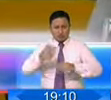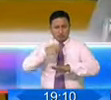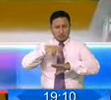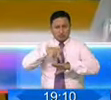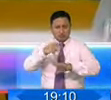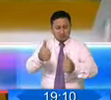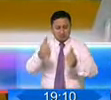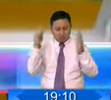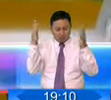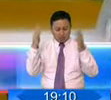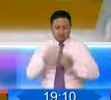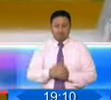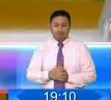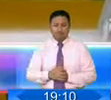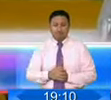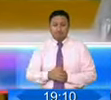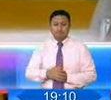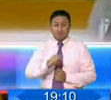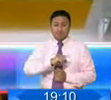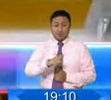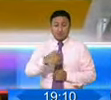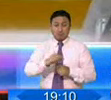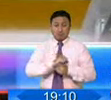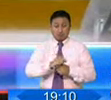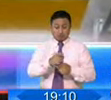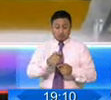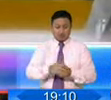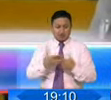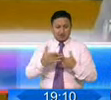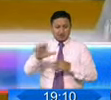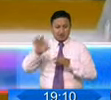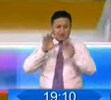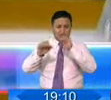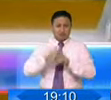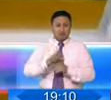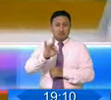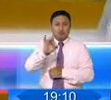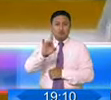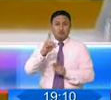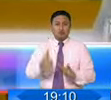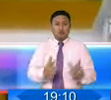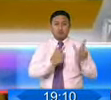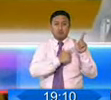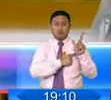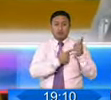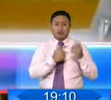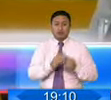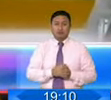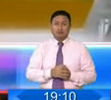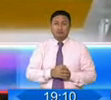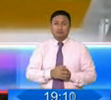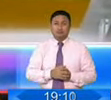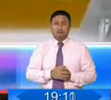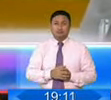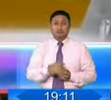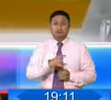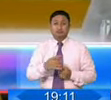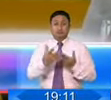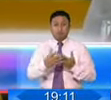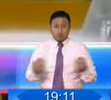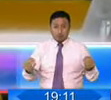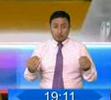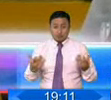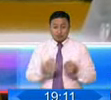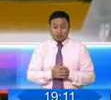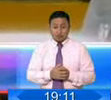que han realizado, una muestra de su entrenamiento, han sido encontrados ya los 8 miembros de las Fuerzas Armadas que se los había dado por extraviados,